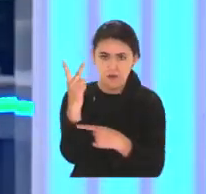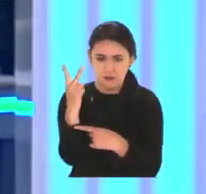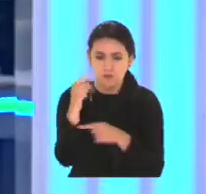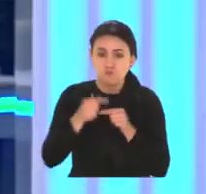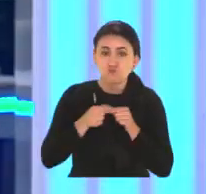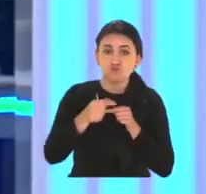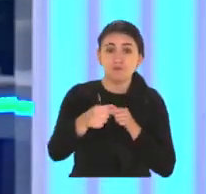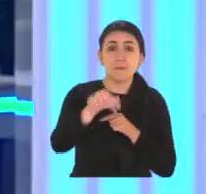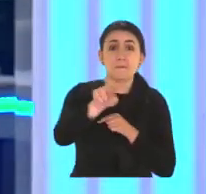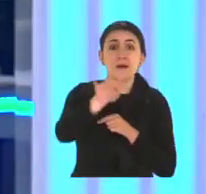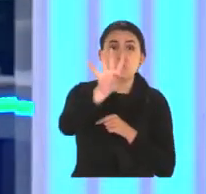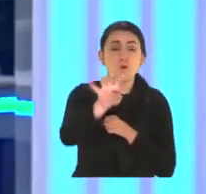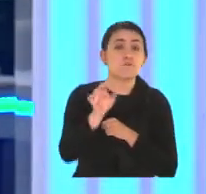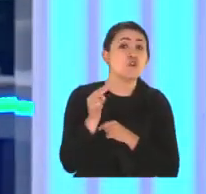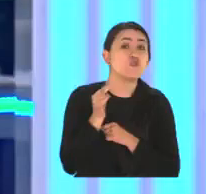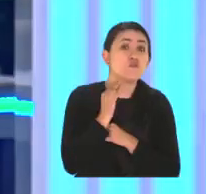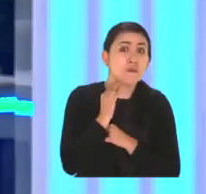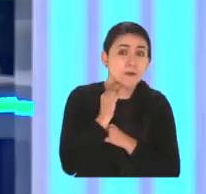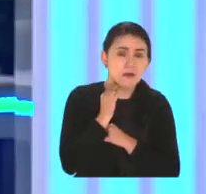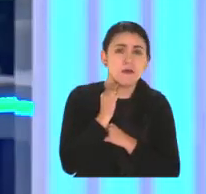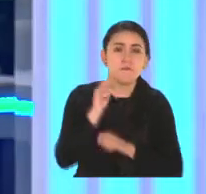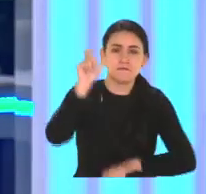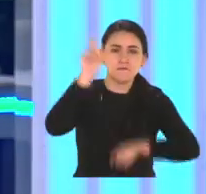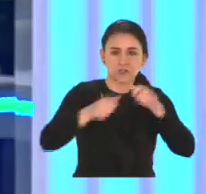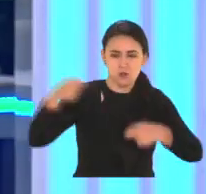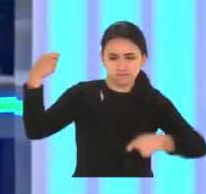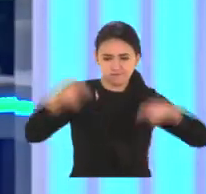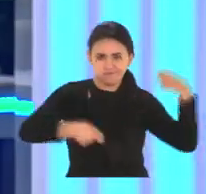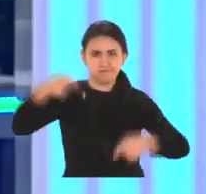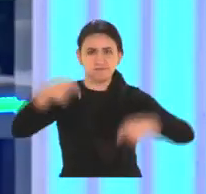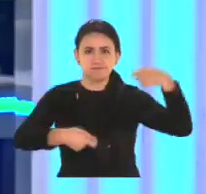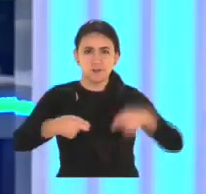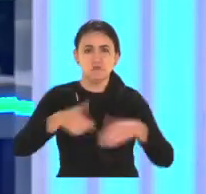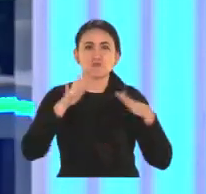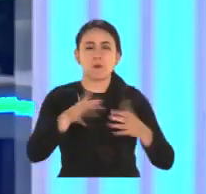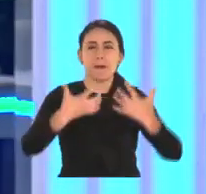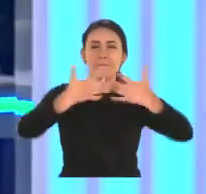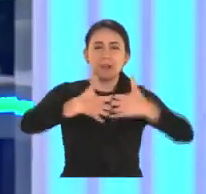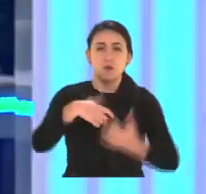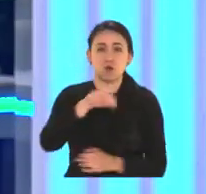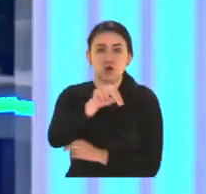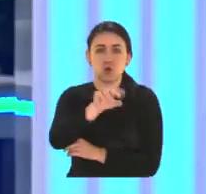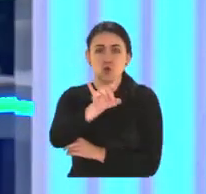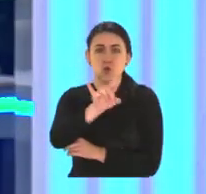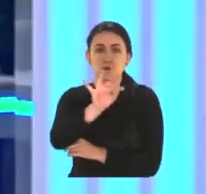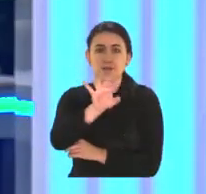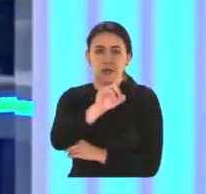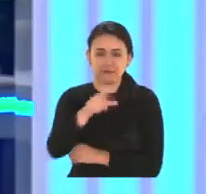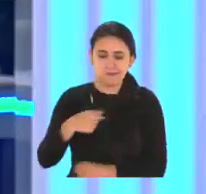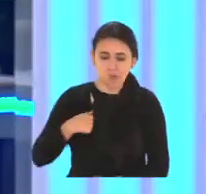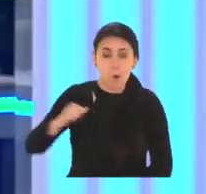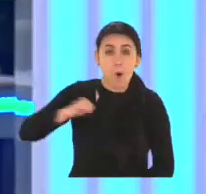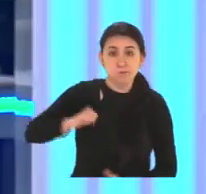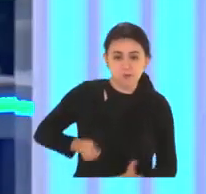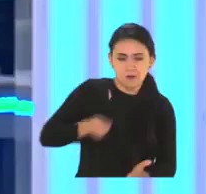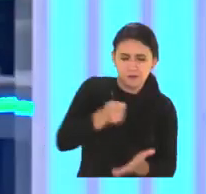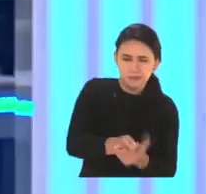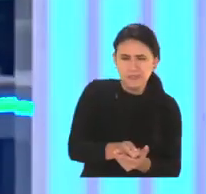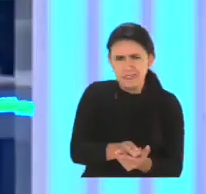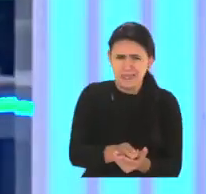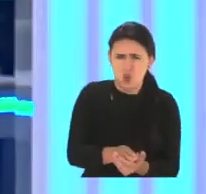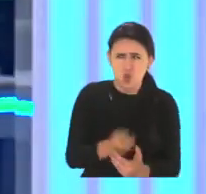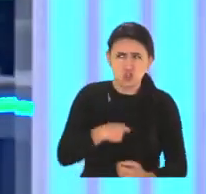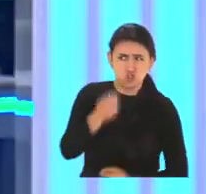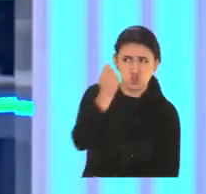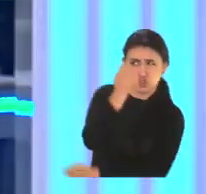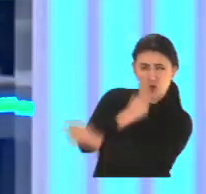próximo 29 de noviembre tendrán los accionistas de Nutresa para decidir si venden o no sus acciones al grupo Gilinski en esa